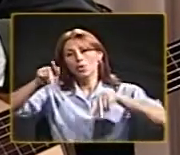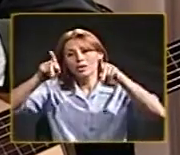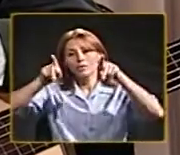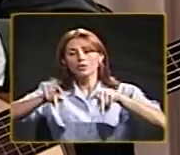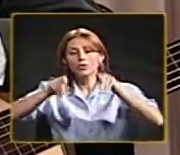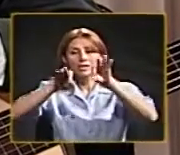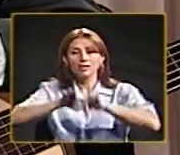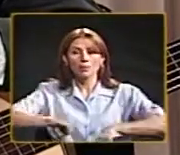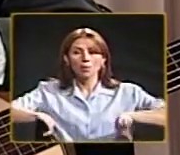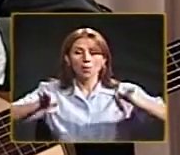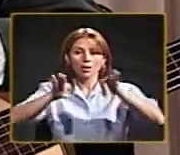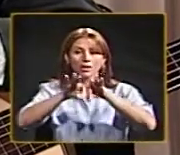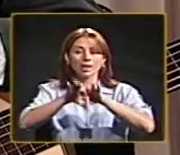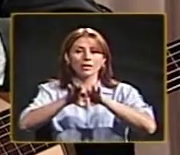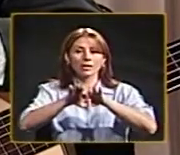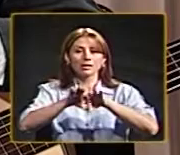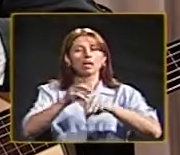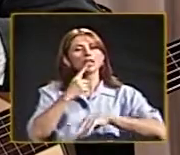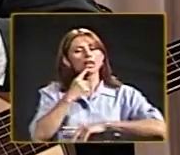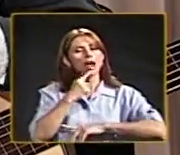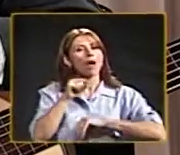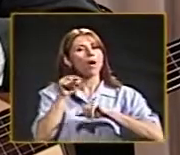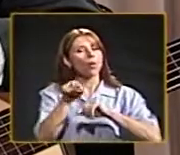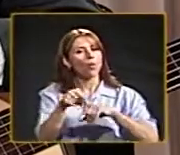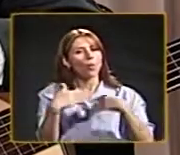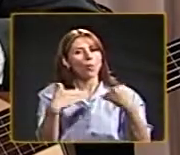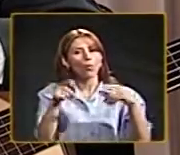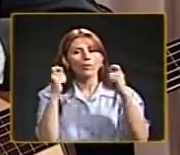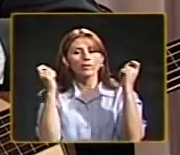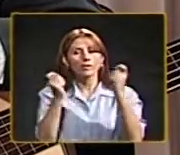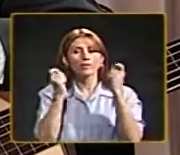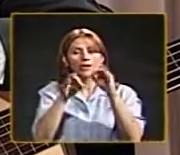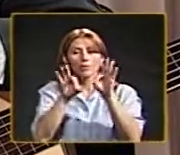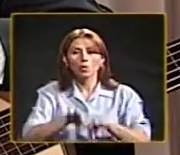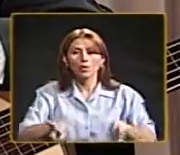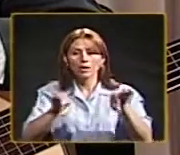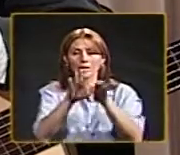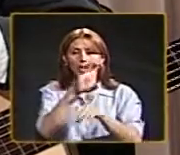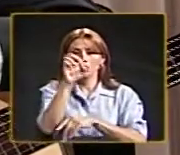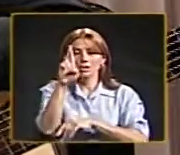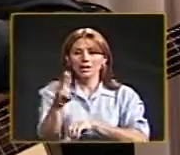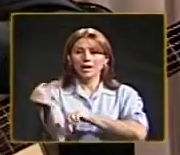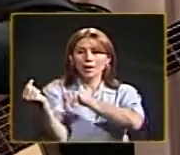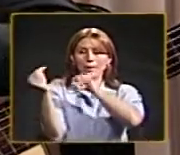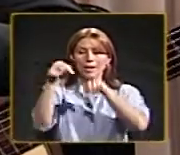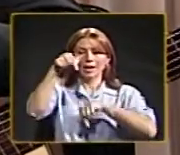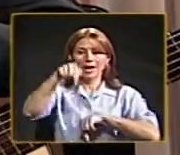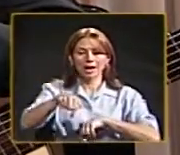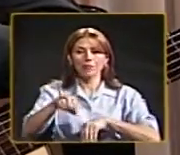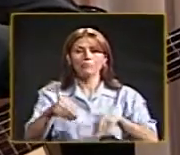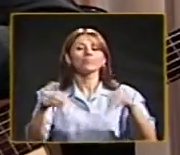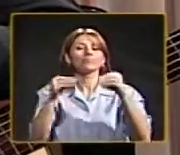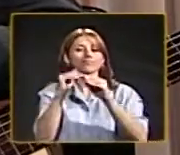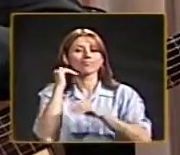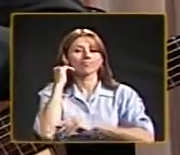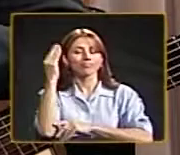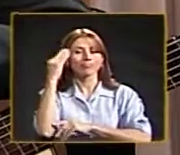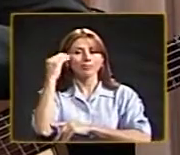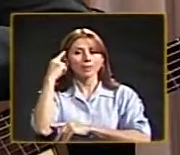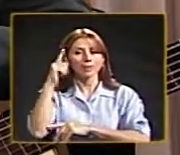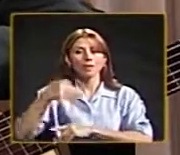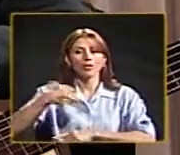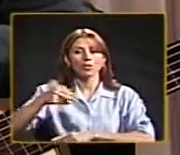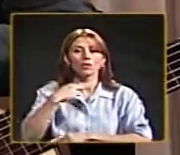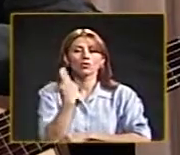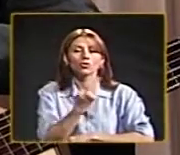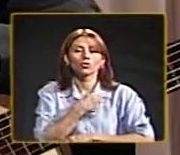como hay un festival importante en Costa Rica, y vengan para acá, cuando sea más fácil cuando los invitamos, que acepten